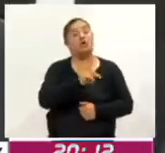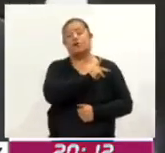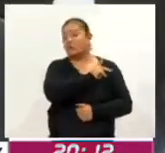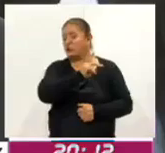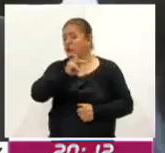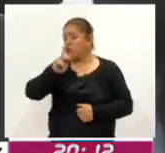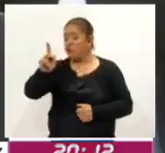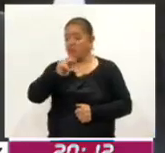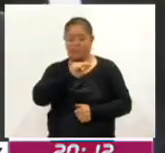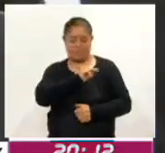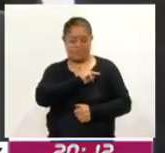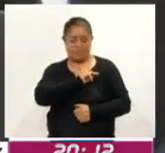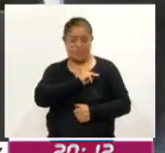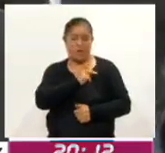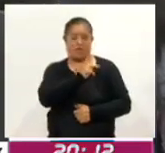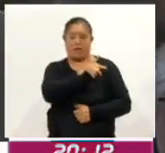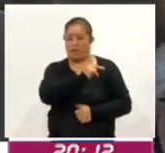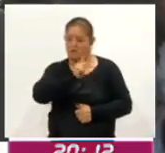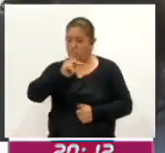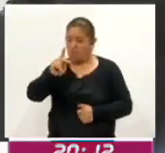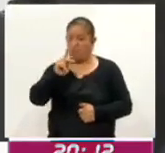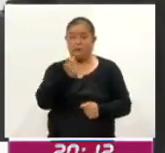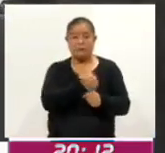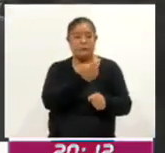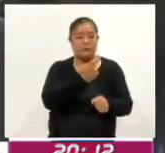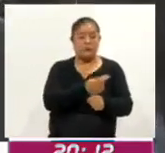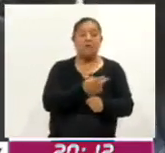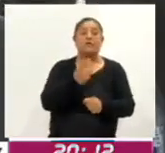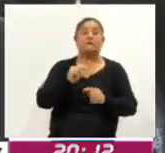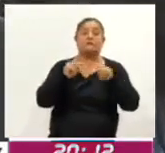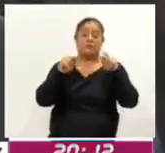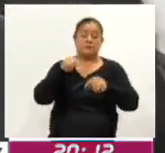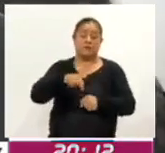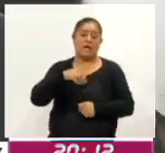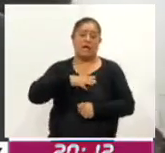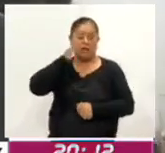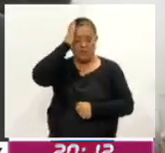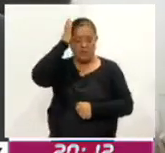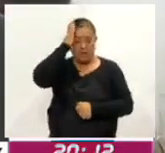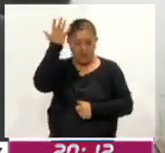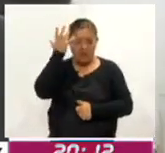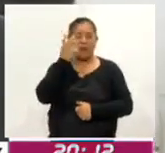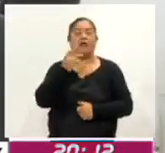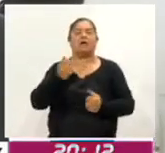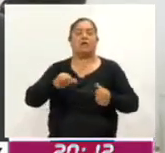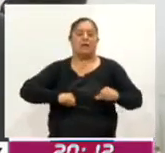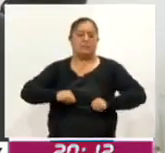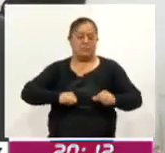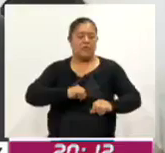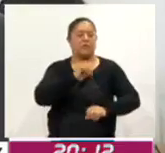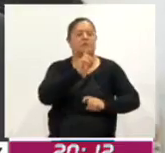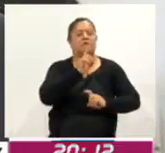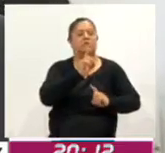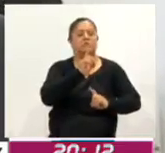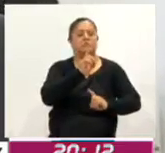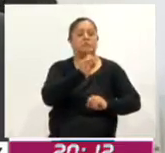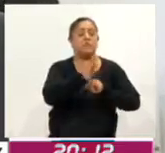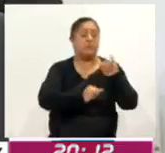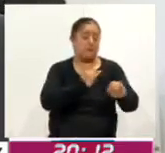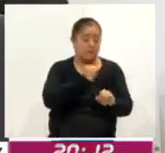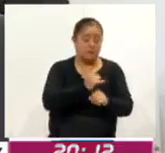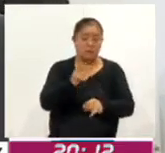iniciativa privada, que Tlaxcala sea sede de encuentros nacionales, internacionales, sociales, académicos, políticos, porque